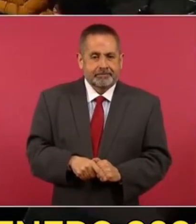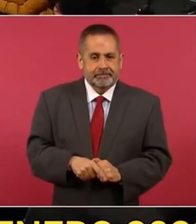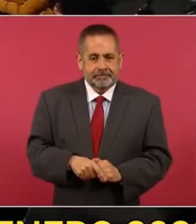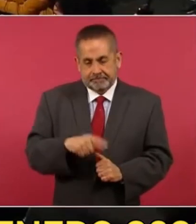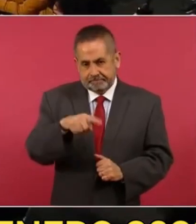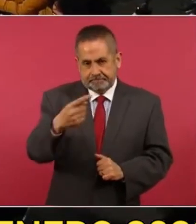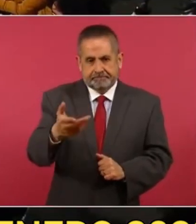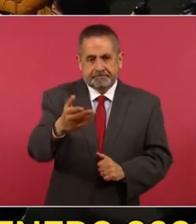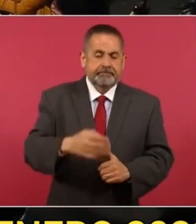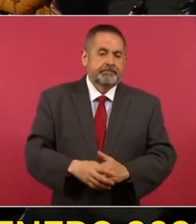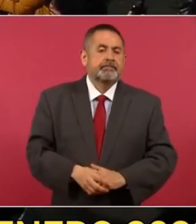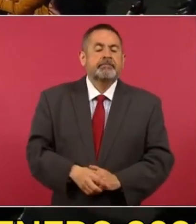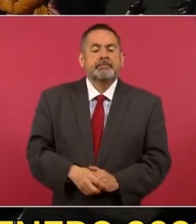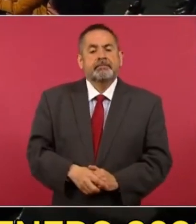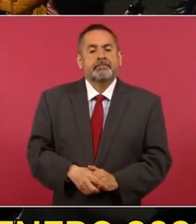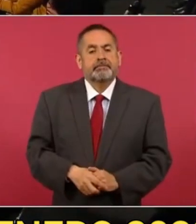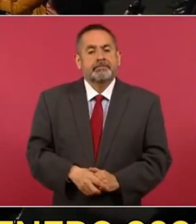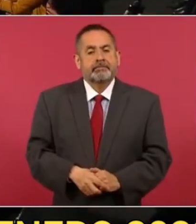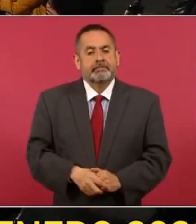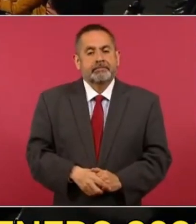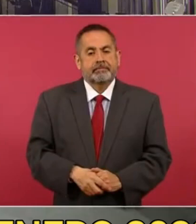Vamos, adelante.